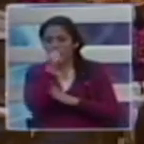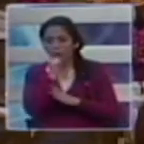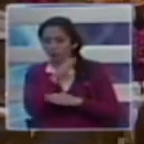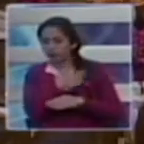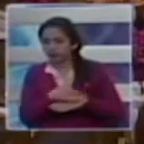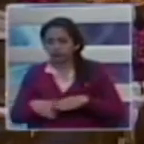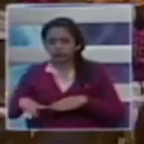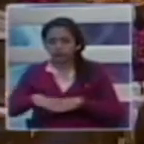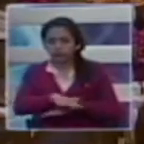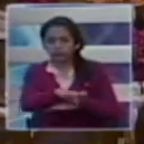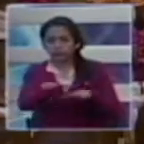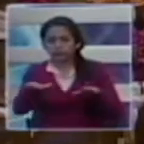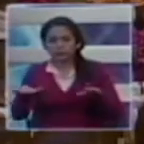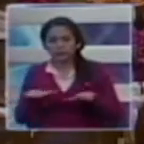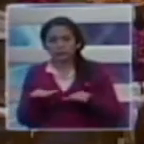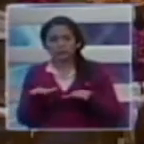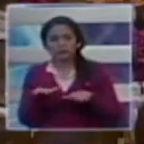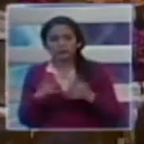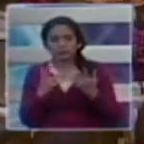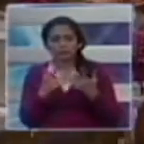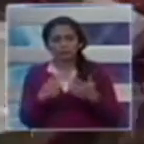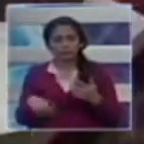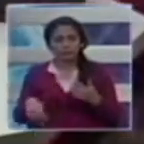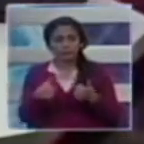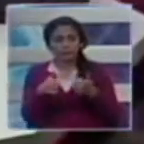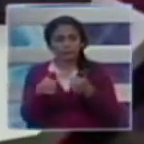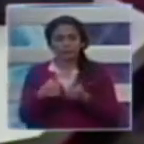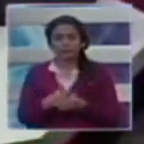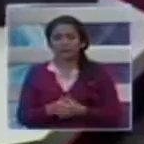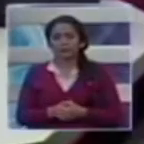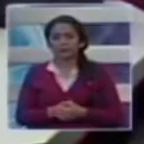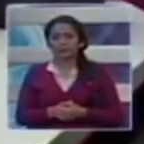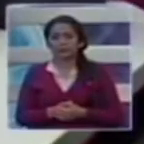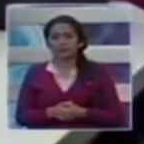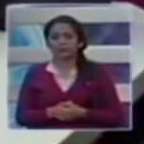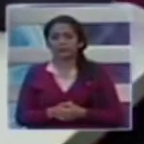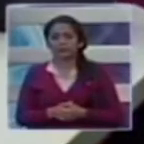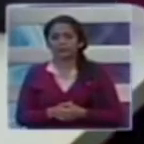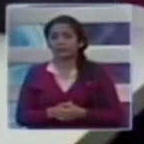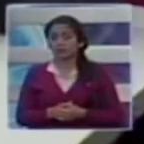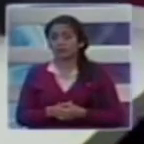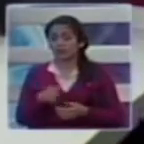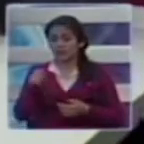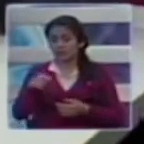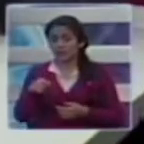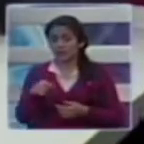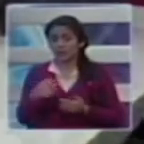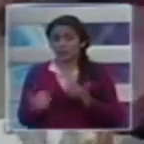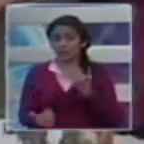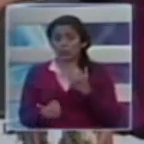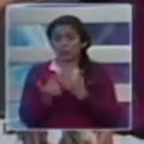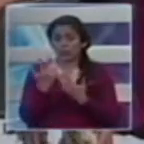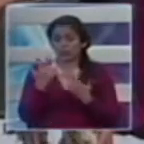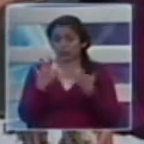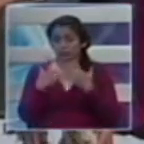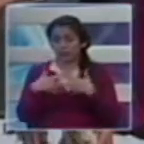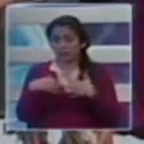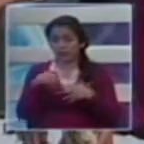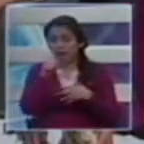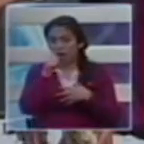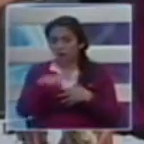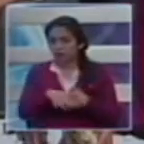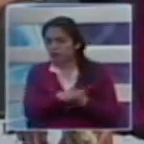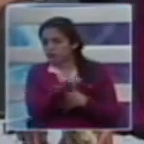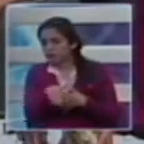los pequeños, a los medianos productores? Correcto, es muy asequible para las personas que estén interesadas, especialmente una especie que tiene